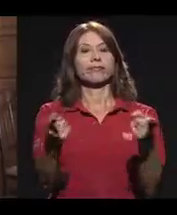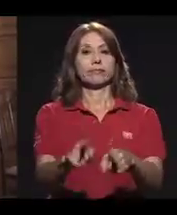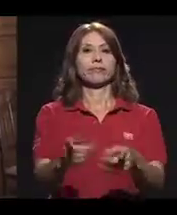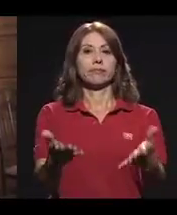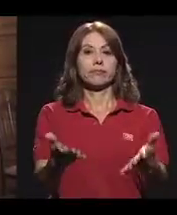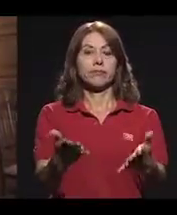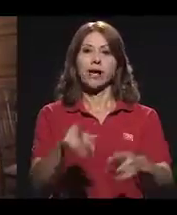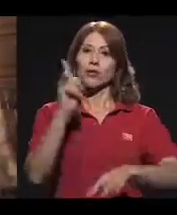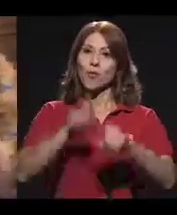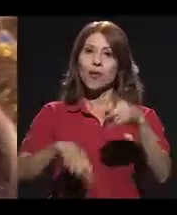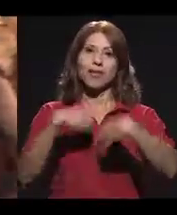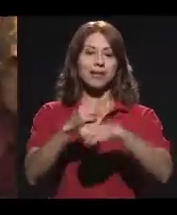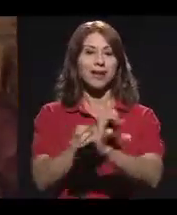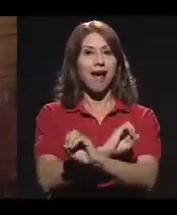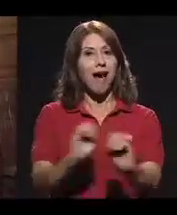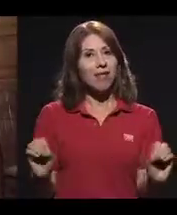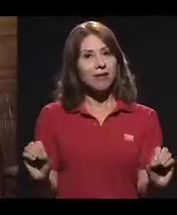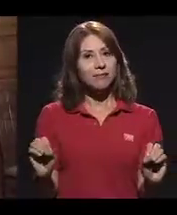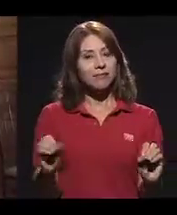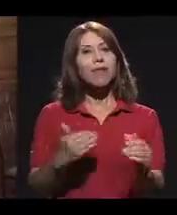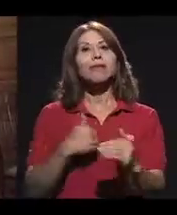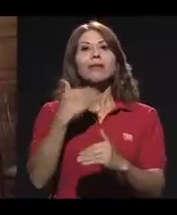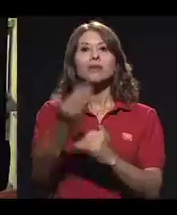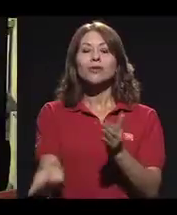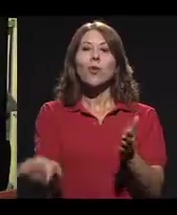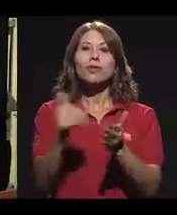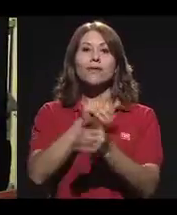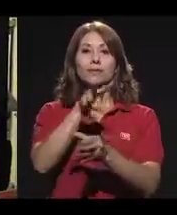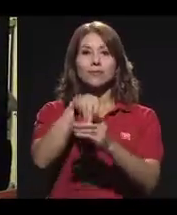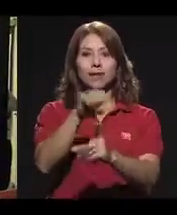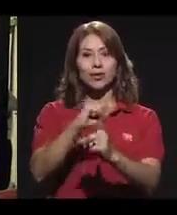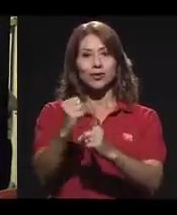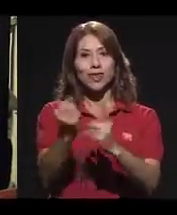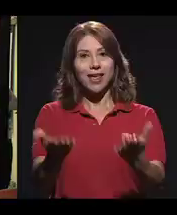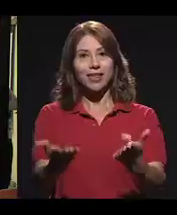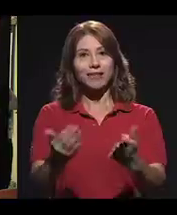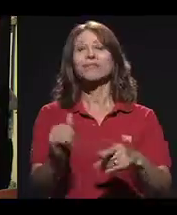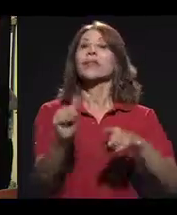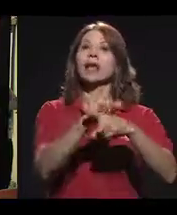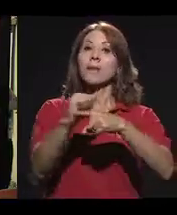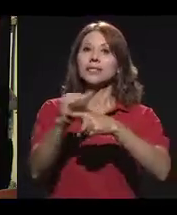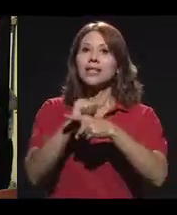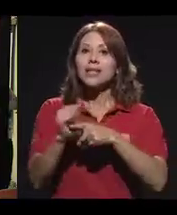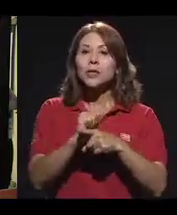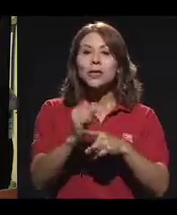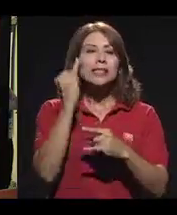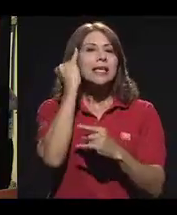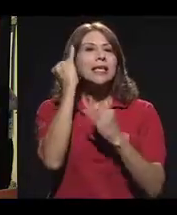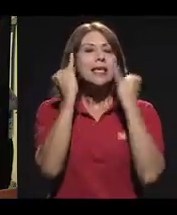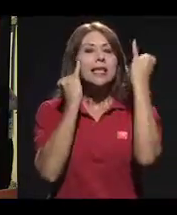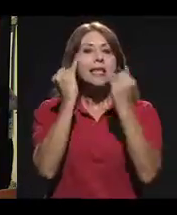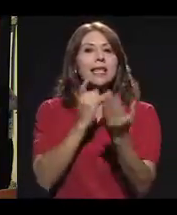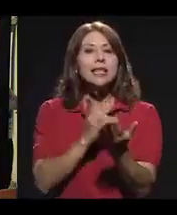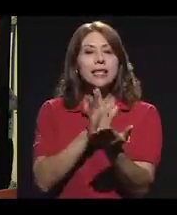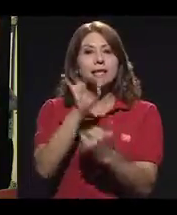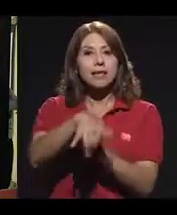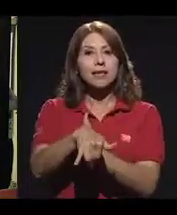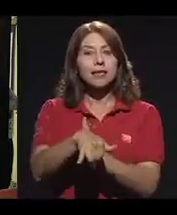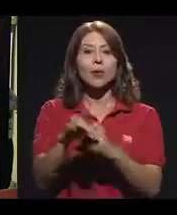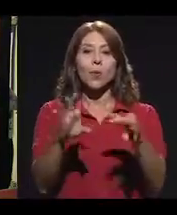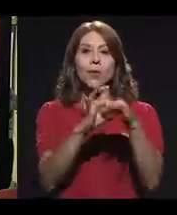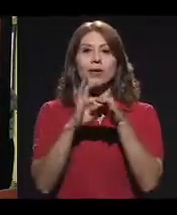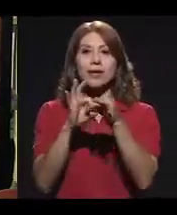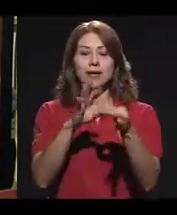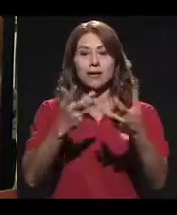nada y luego volverme a reincorporar a la sociedad. Capacitaciones e iniciativas como la Red de Empresas Inclusivas